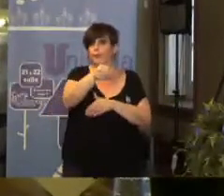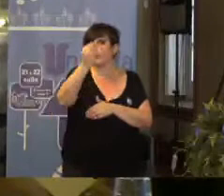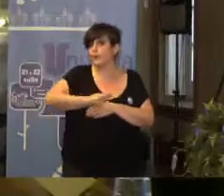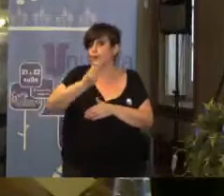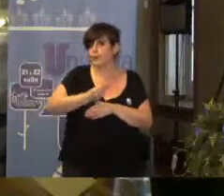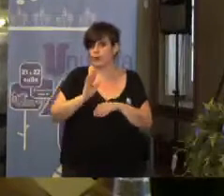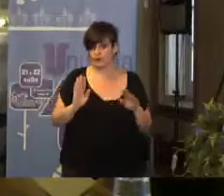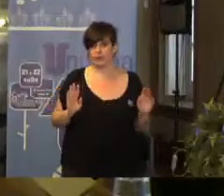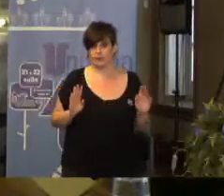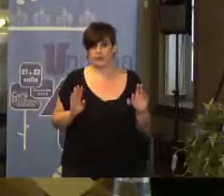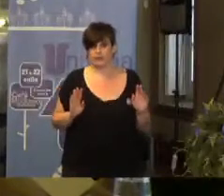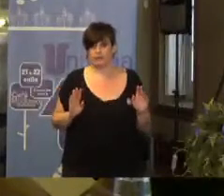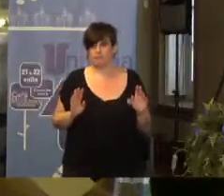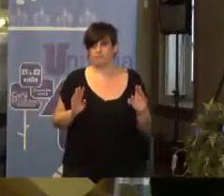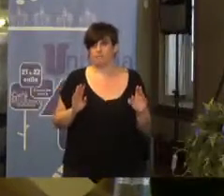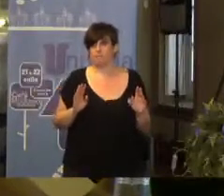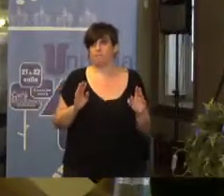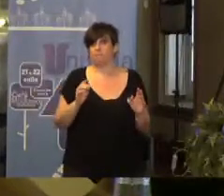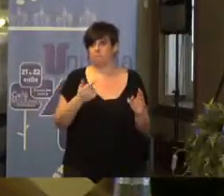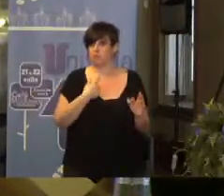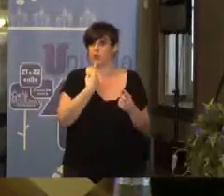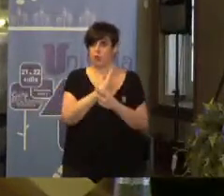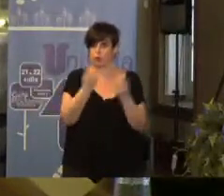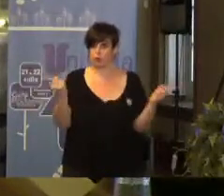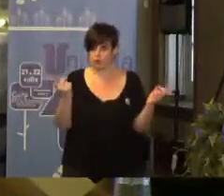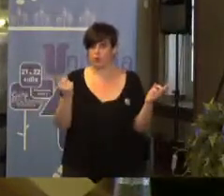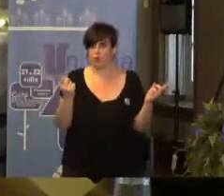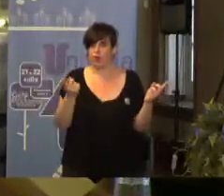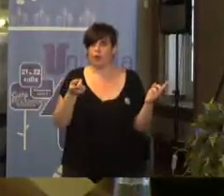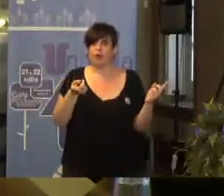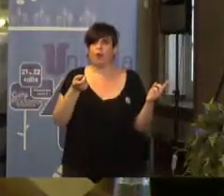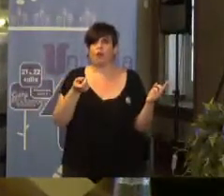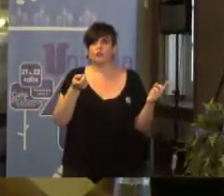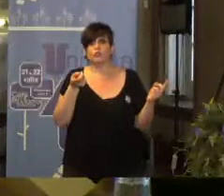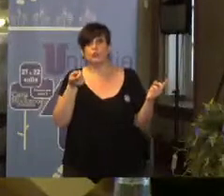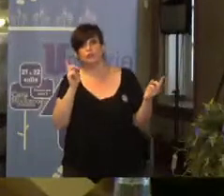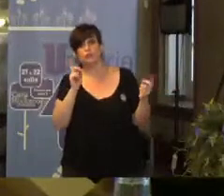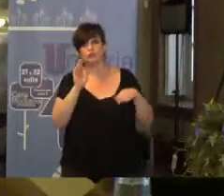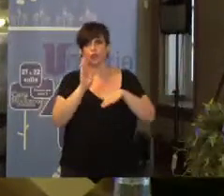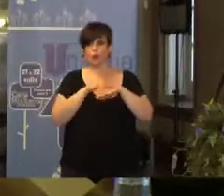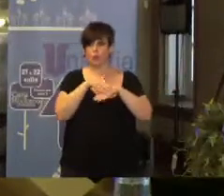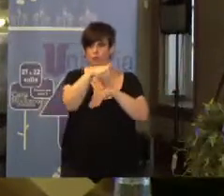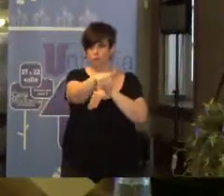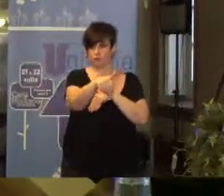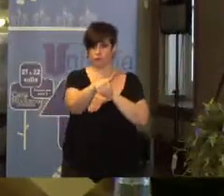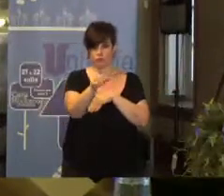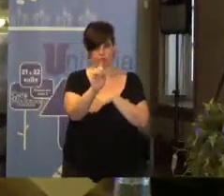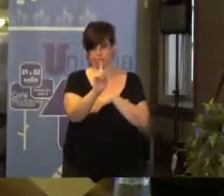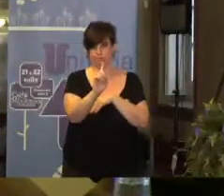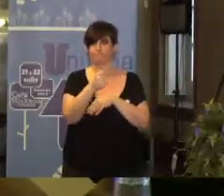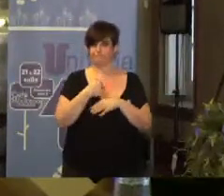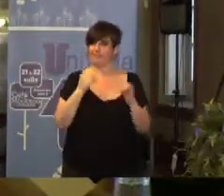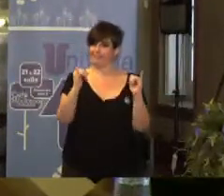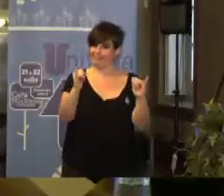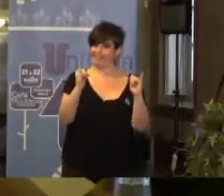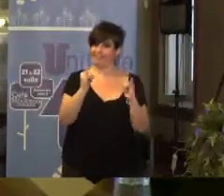país que eu sempre digo tamén, non só quero que sexa para as xeracións futuras, quero disfrutalo